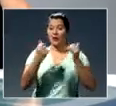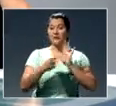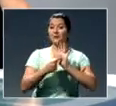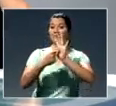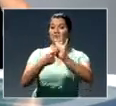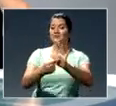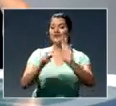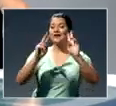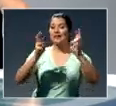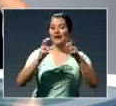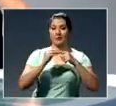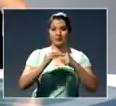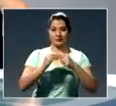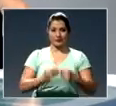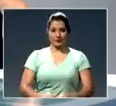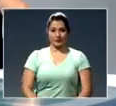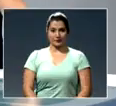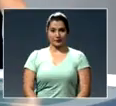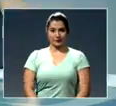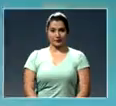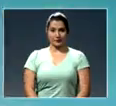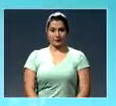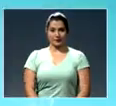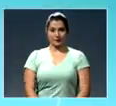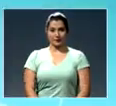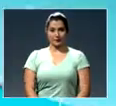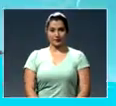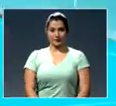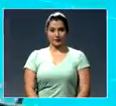inmediato a hacer un repaso por nuestros titulares.